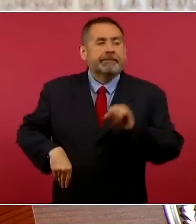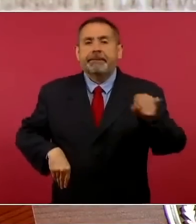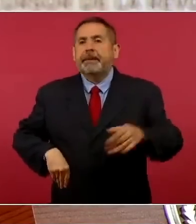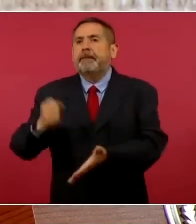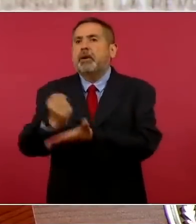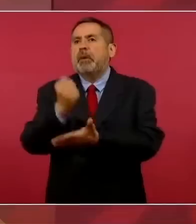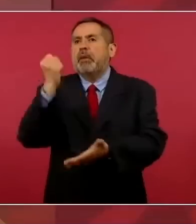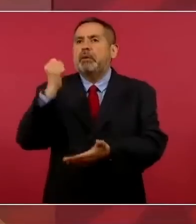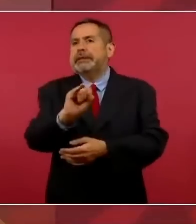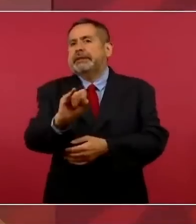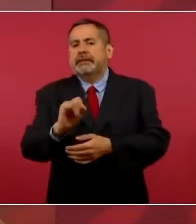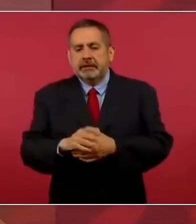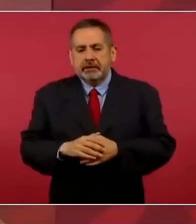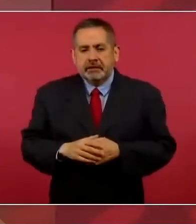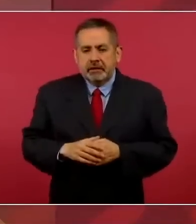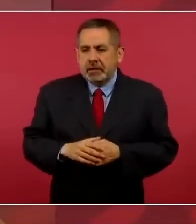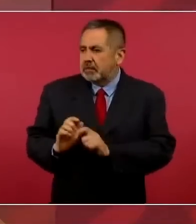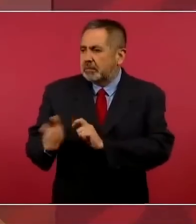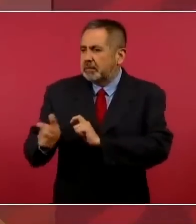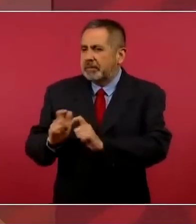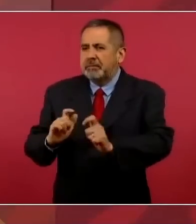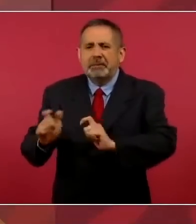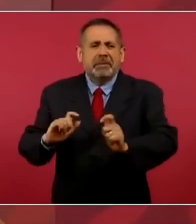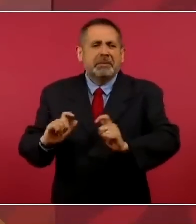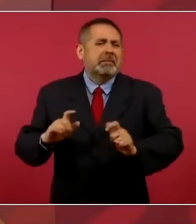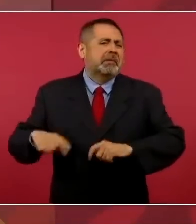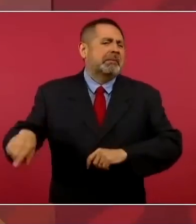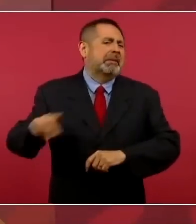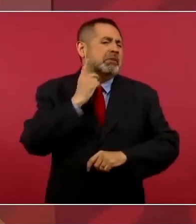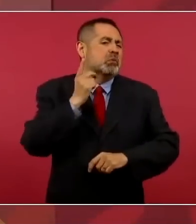para comprar a diputados.